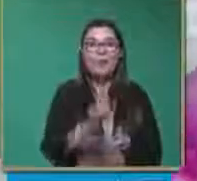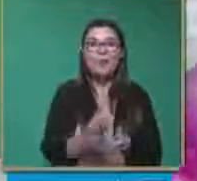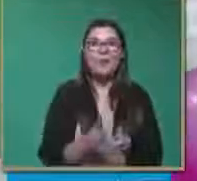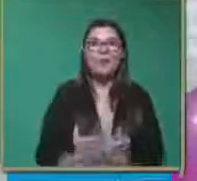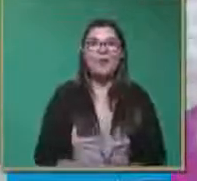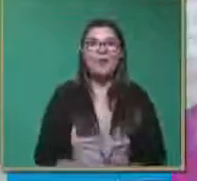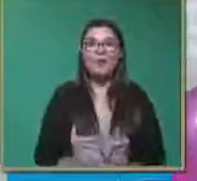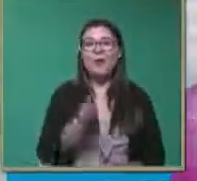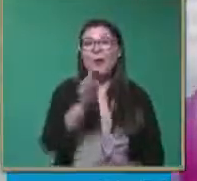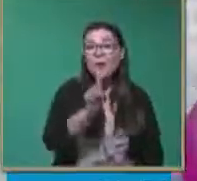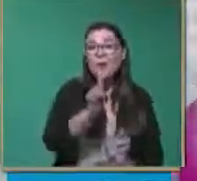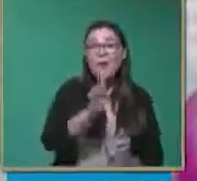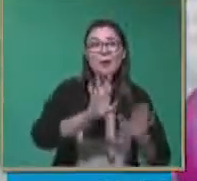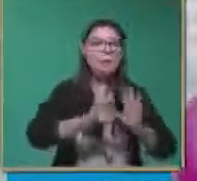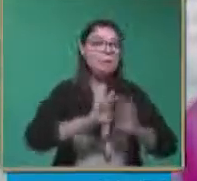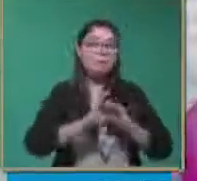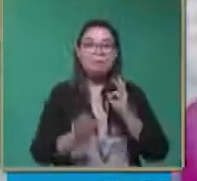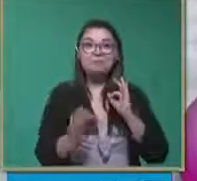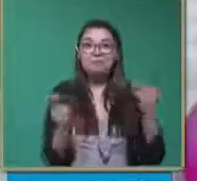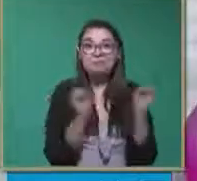1, 9, 8, 7, 6, 5, 4, 3, 2, 1. ¡Tiempo!